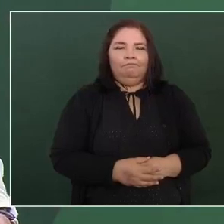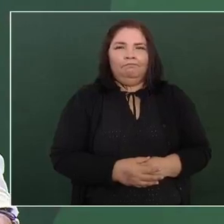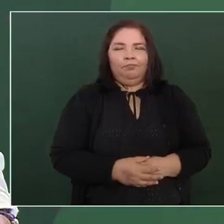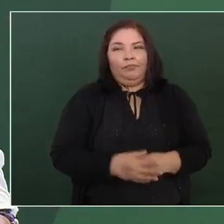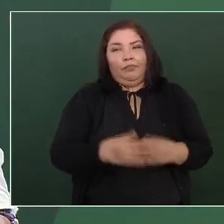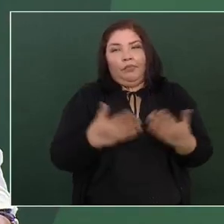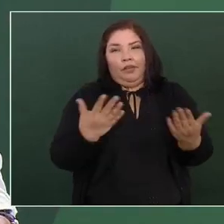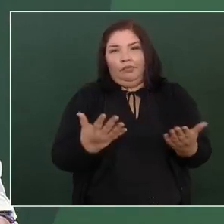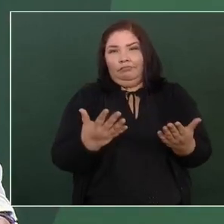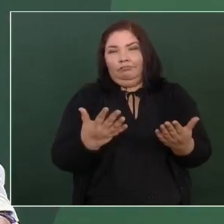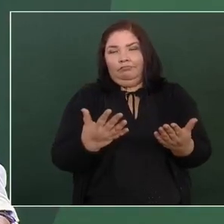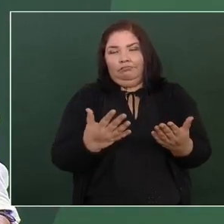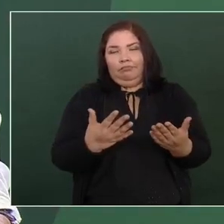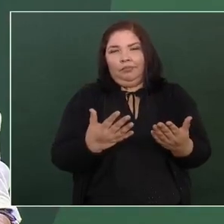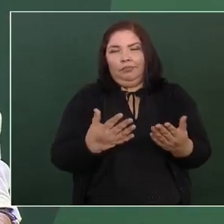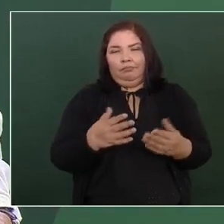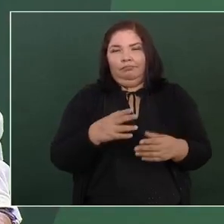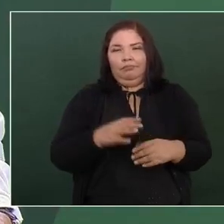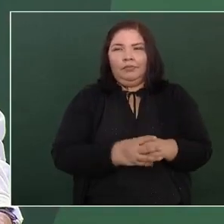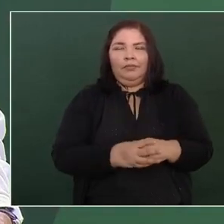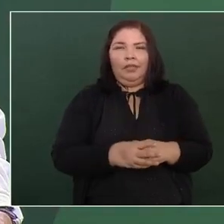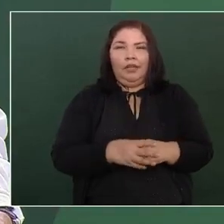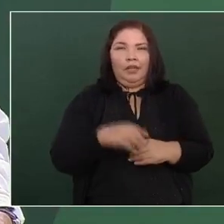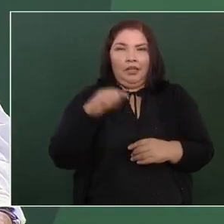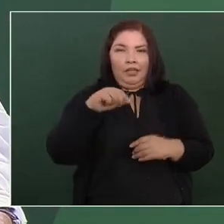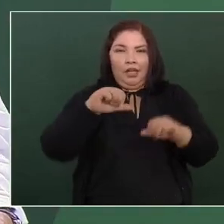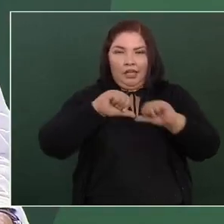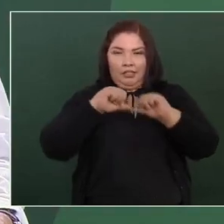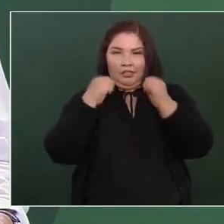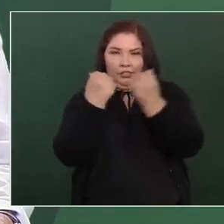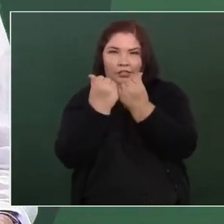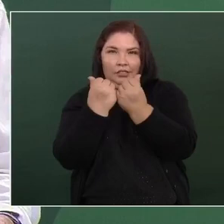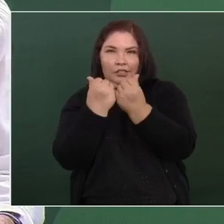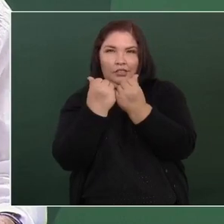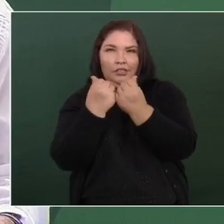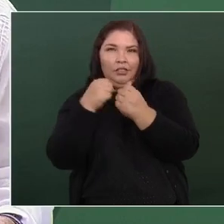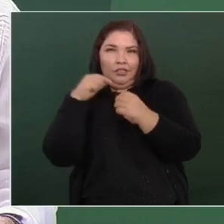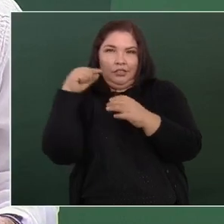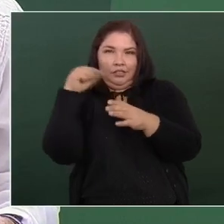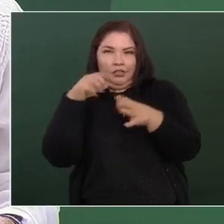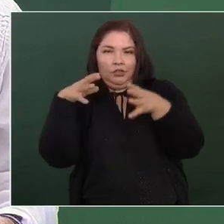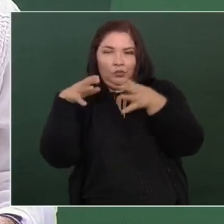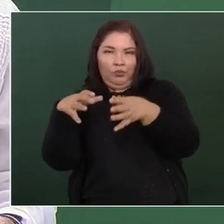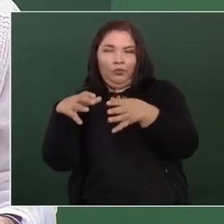O mejor dicho, esa asociación a la que pertenece